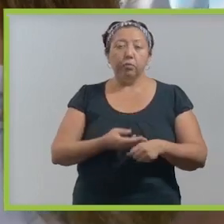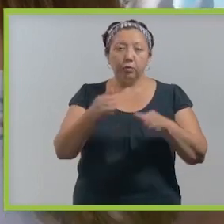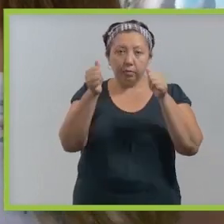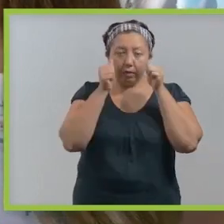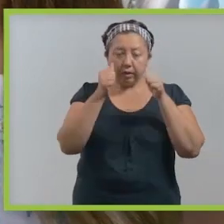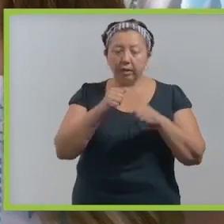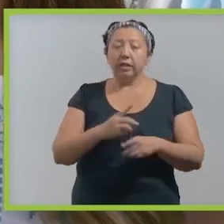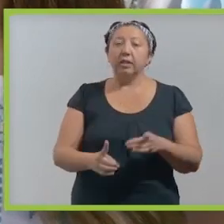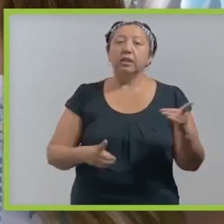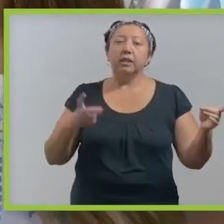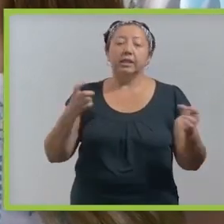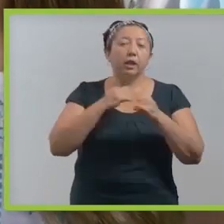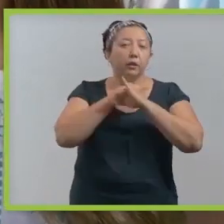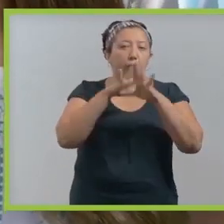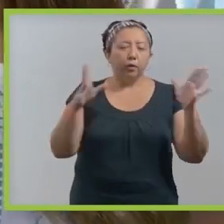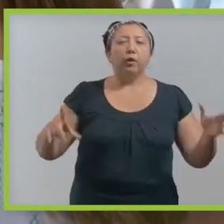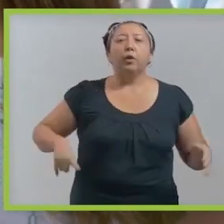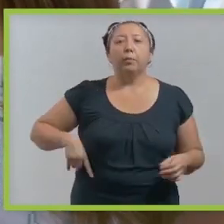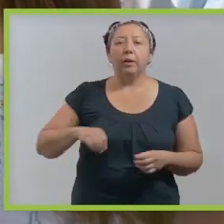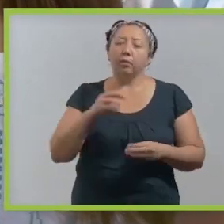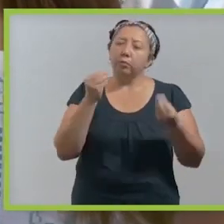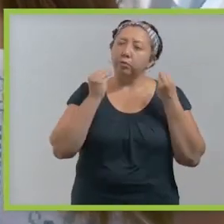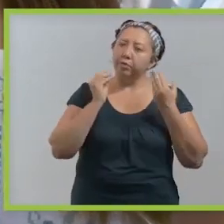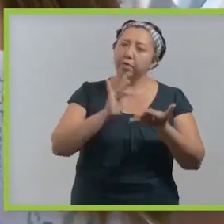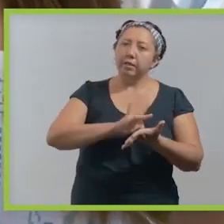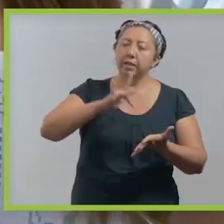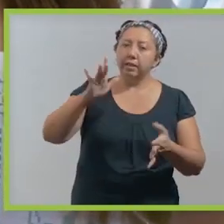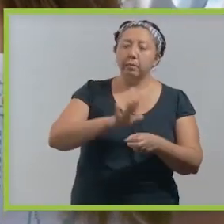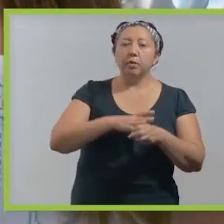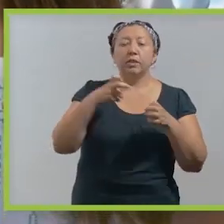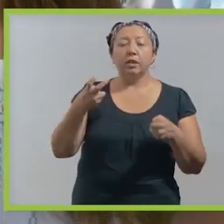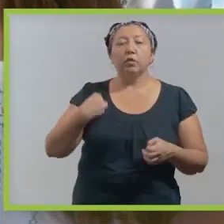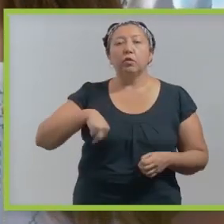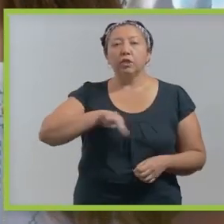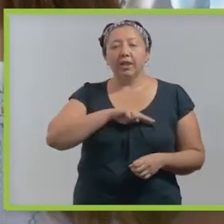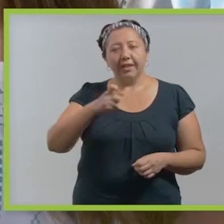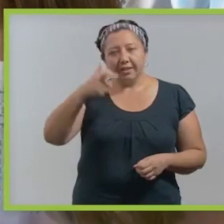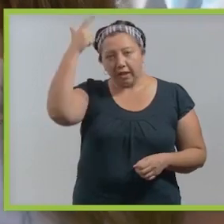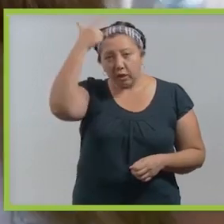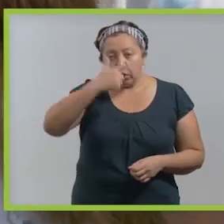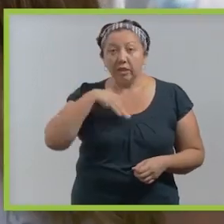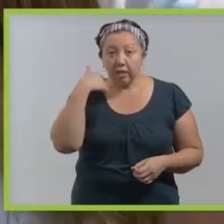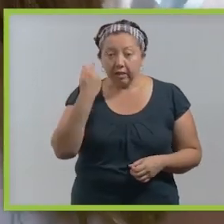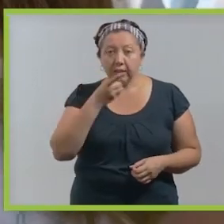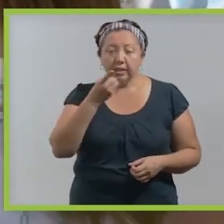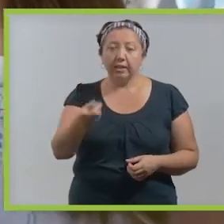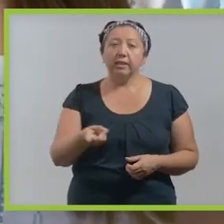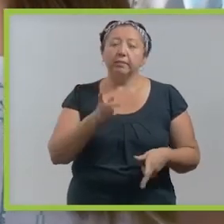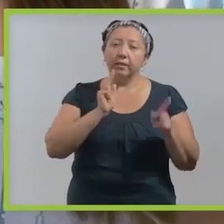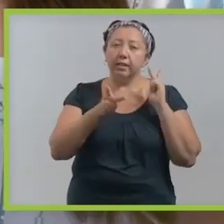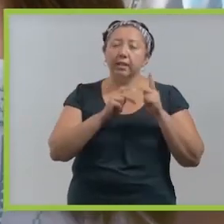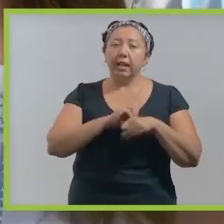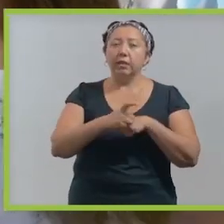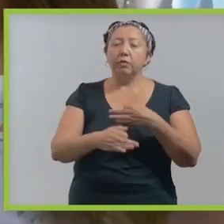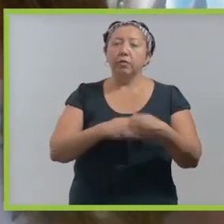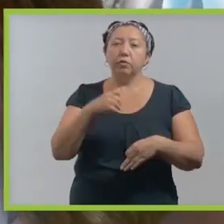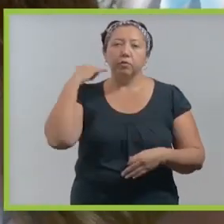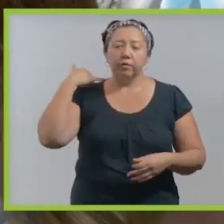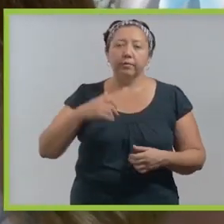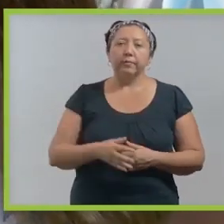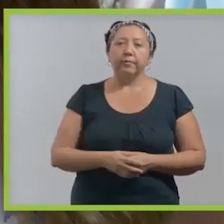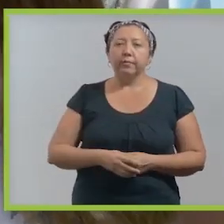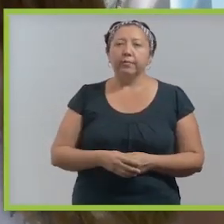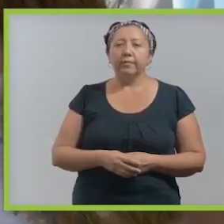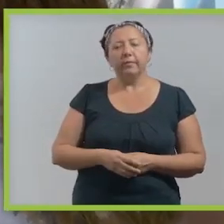pendientes del desarrollo de esa información. Gobernador, muchas gracias por estar con nosotros esta noche. ¿Hay algo más que desee compartir con todos los